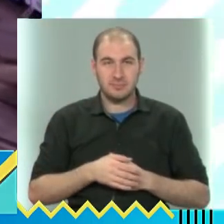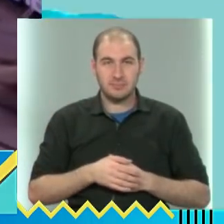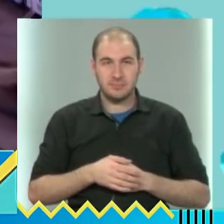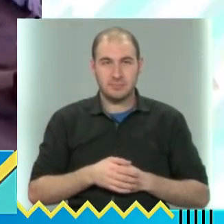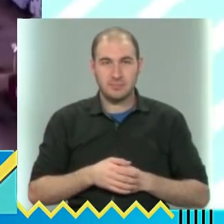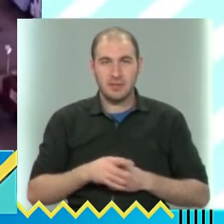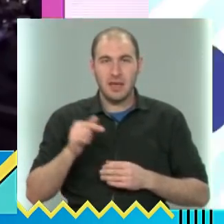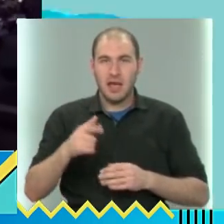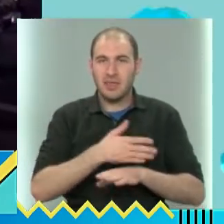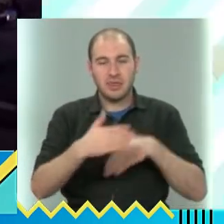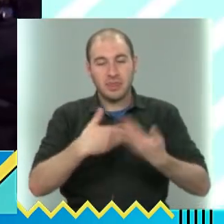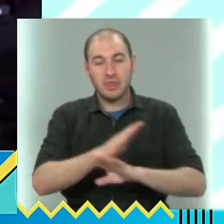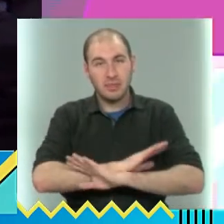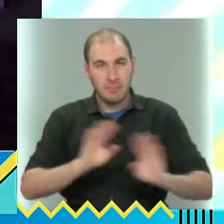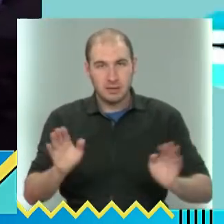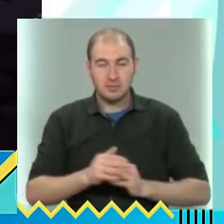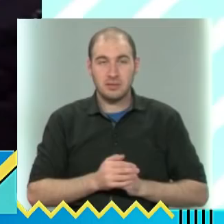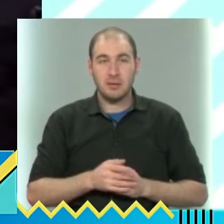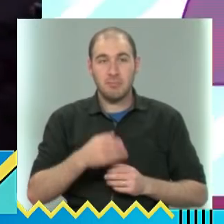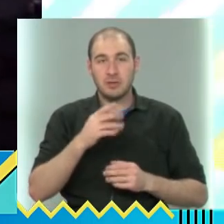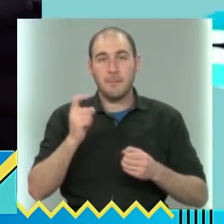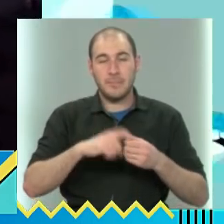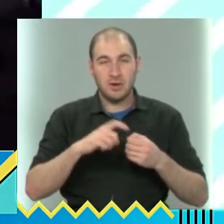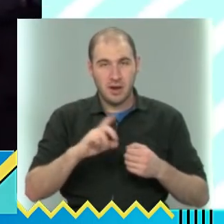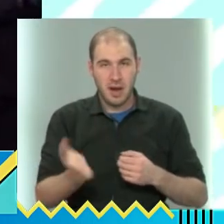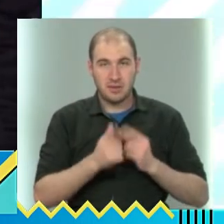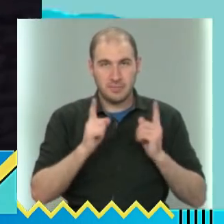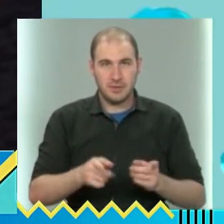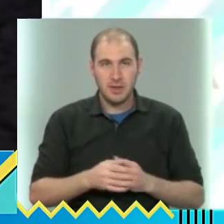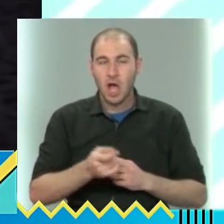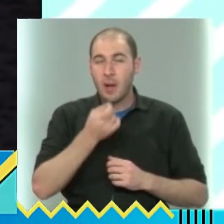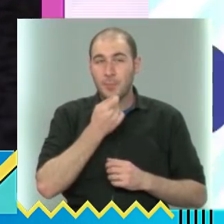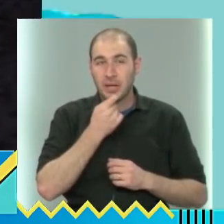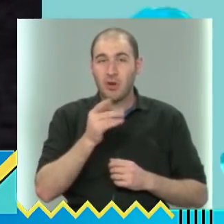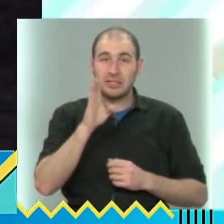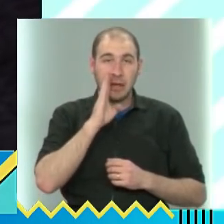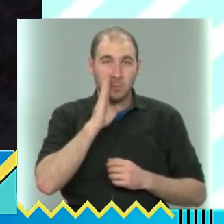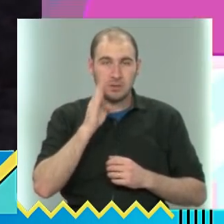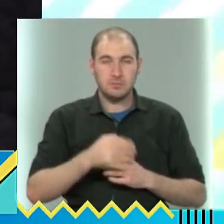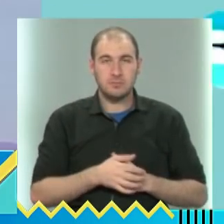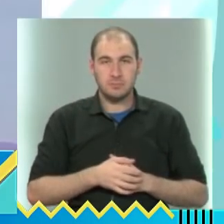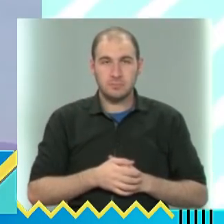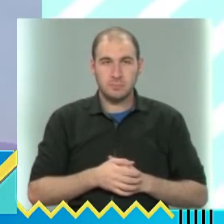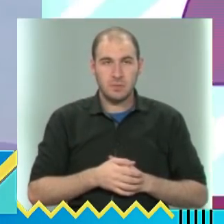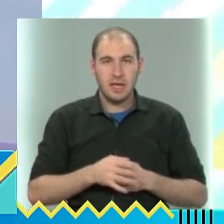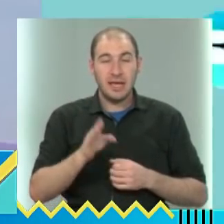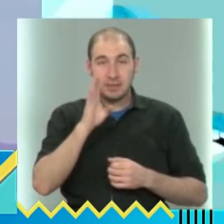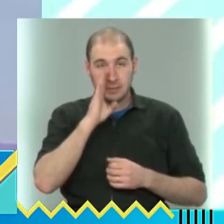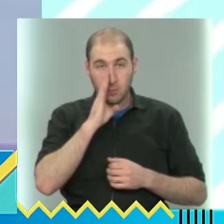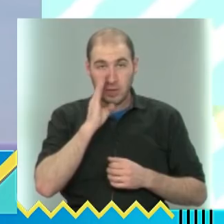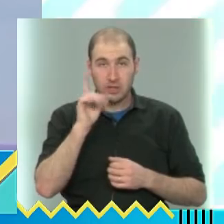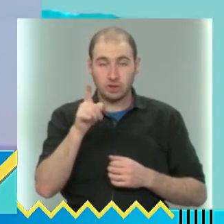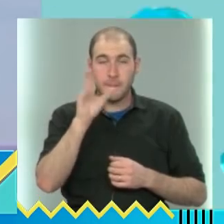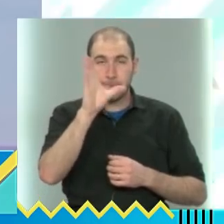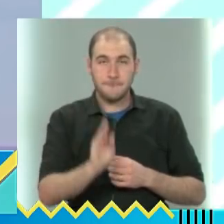decidió no continuar desarrollando, y que los petróleos no convencionales. Ahora, por ejemplo, vamos a Estados Unidos. La realidad es que Estados Unidos, que fue un